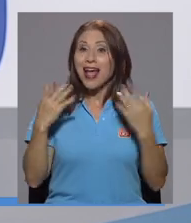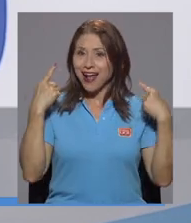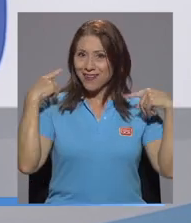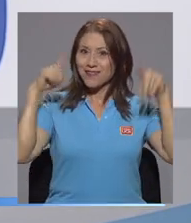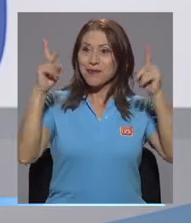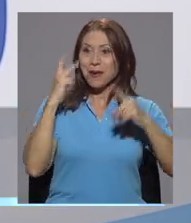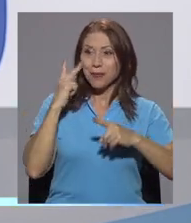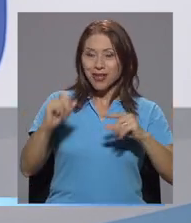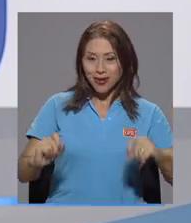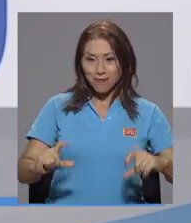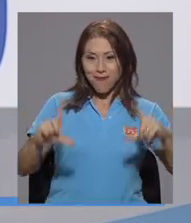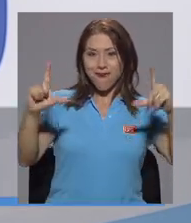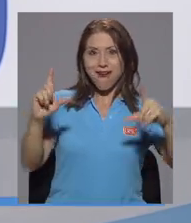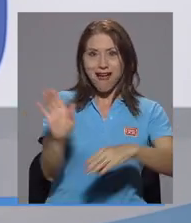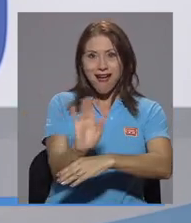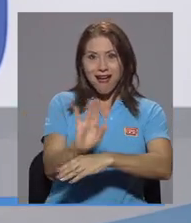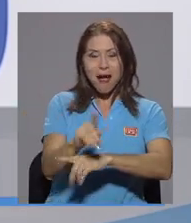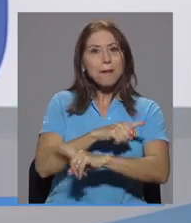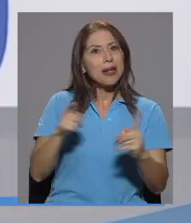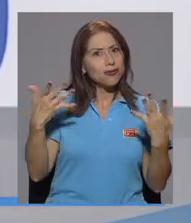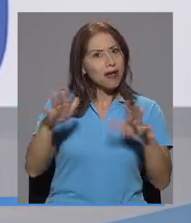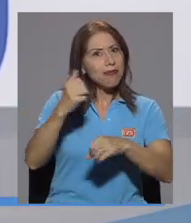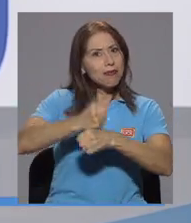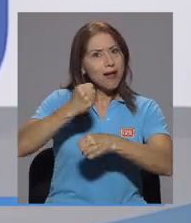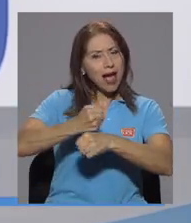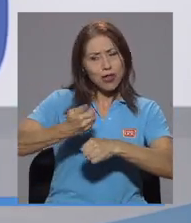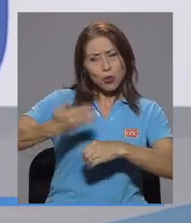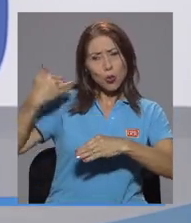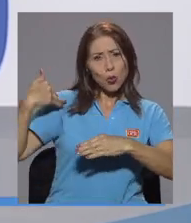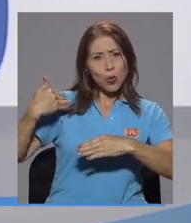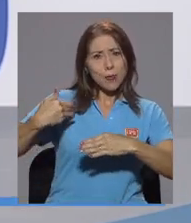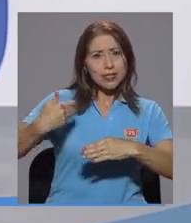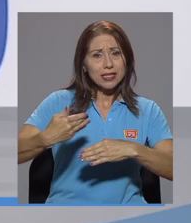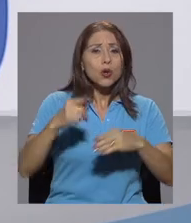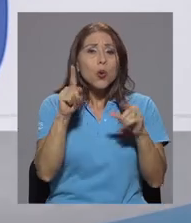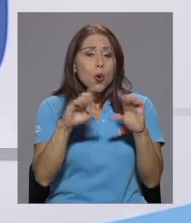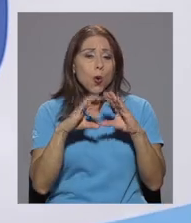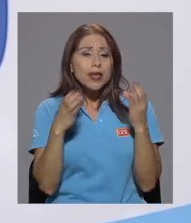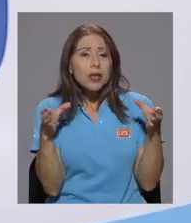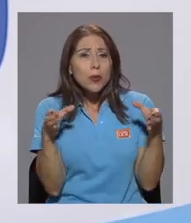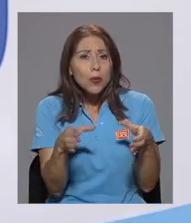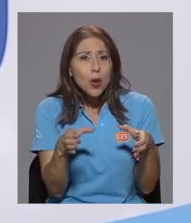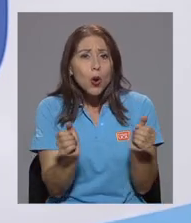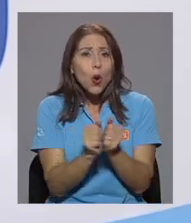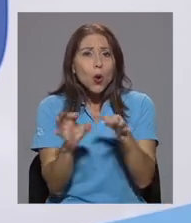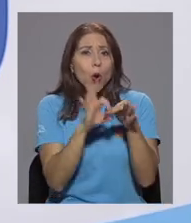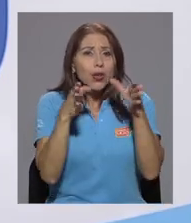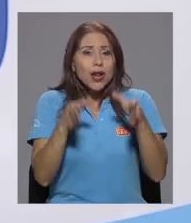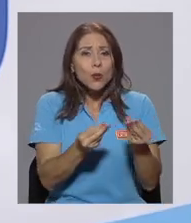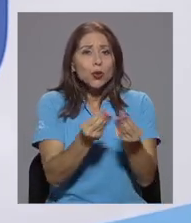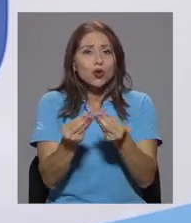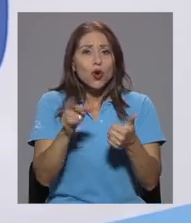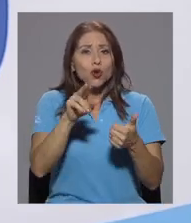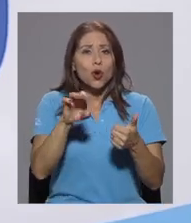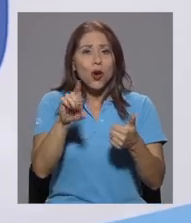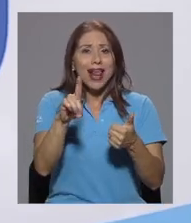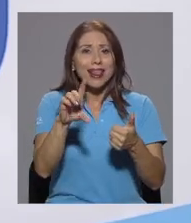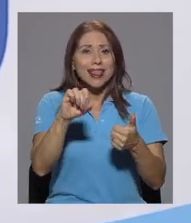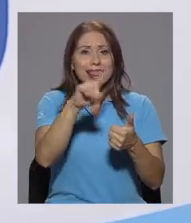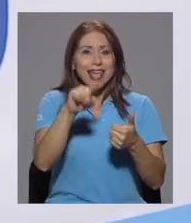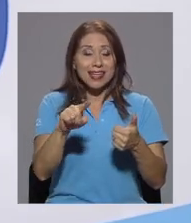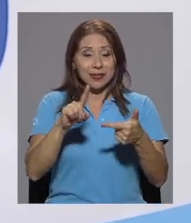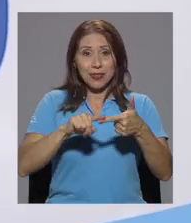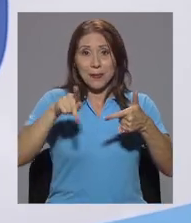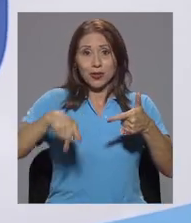algo que se ha venido trabajando por meses en un pequeño comité con el coordinador de producción el señor ronald días con nuestro encargado de ventas y publicidad